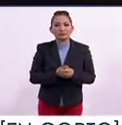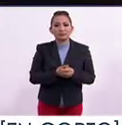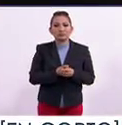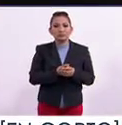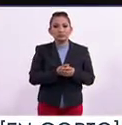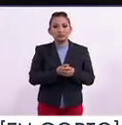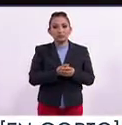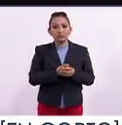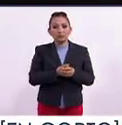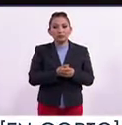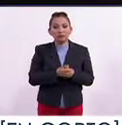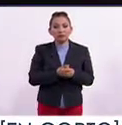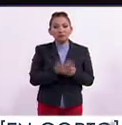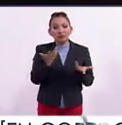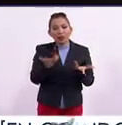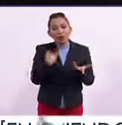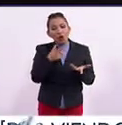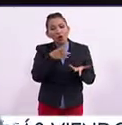la economía y